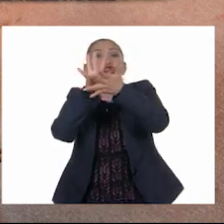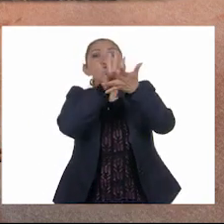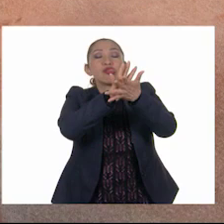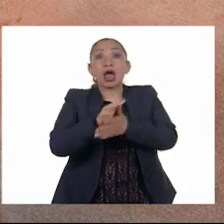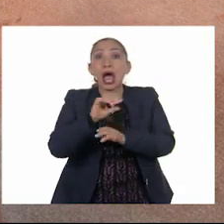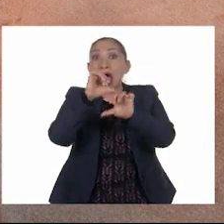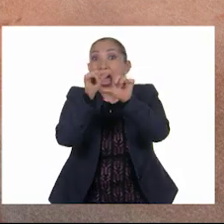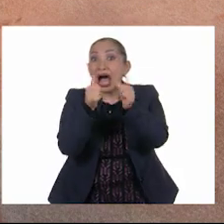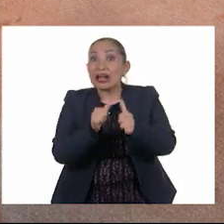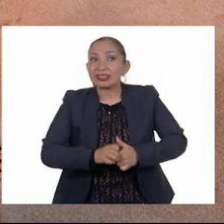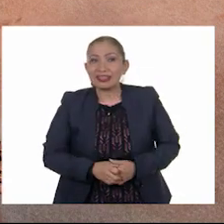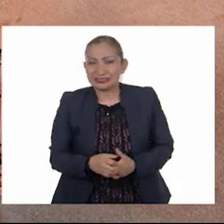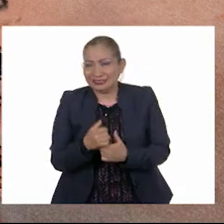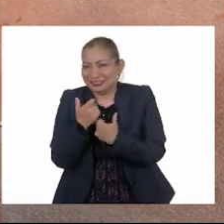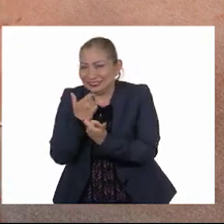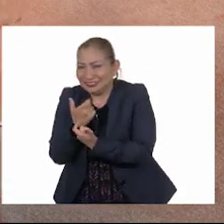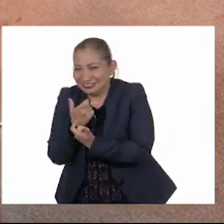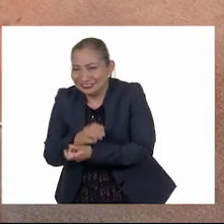arte.